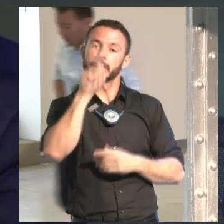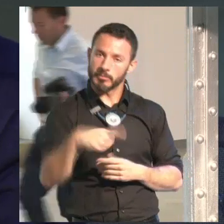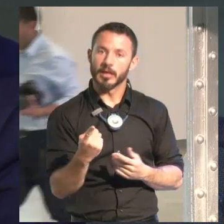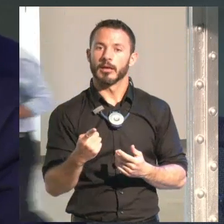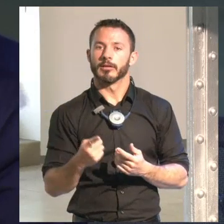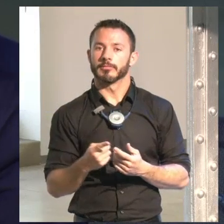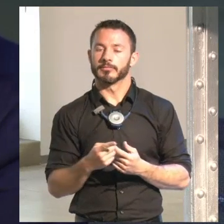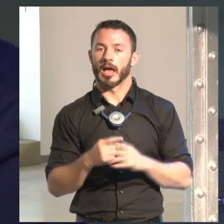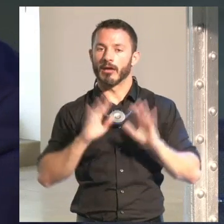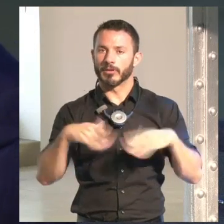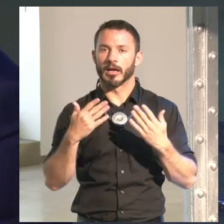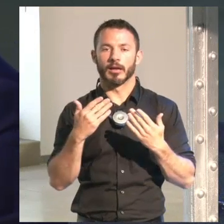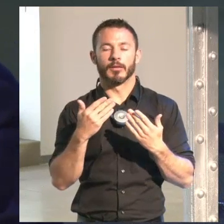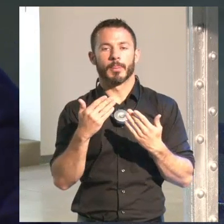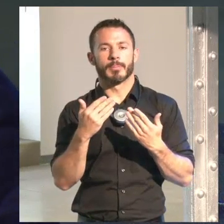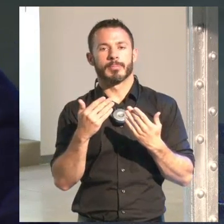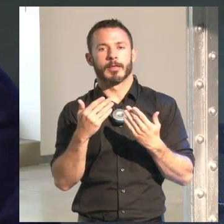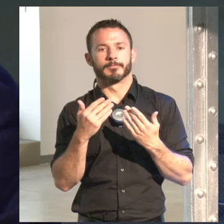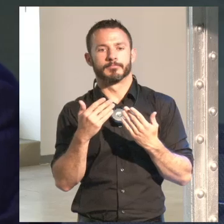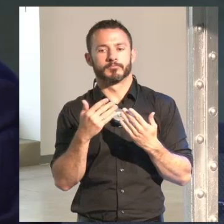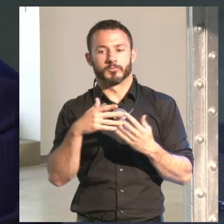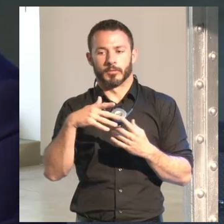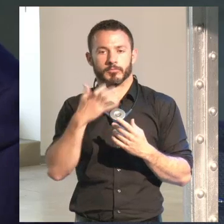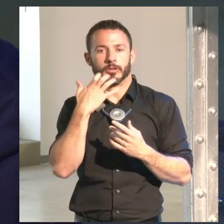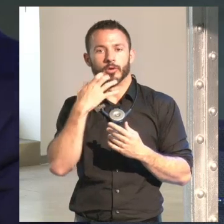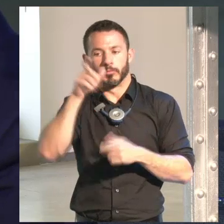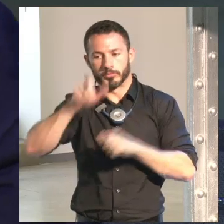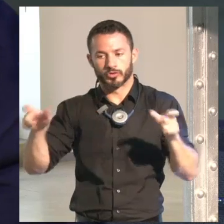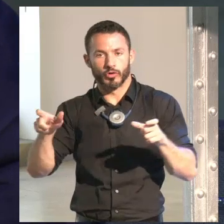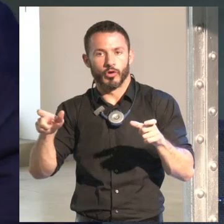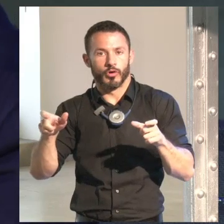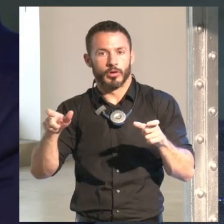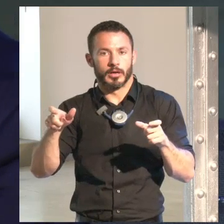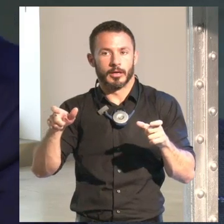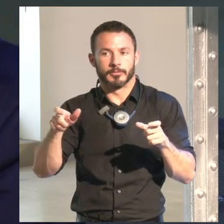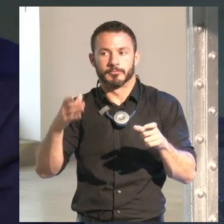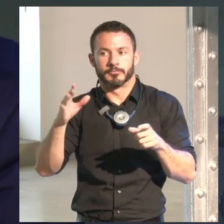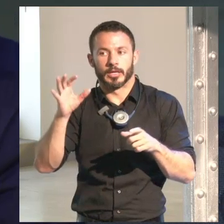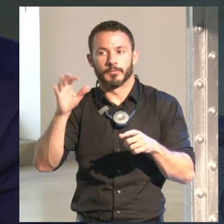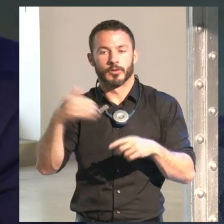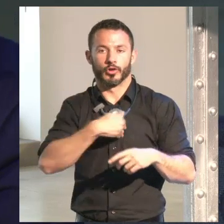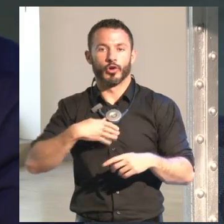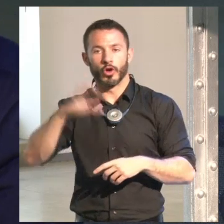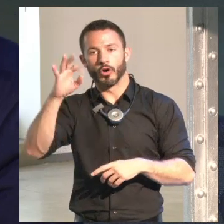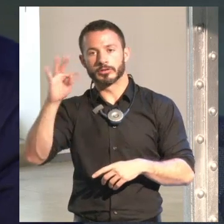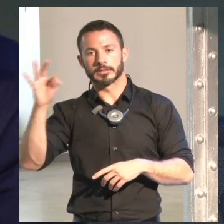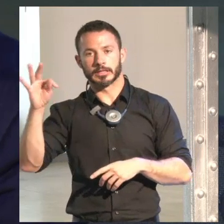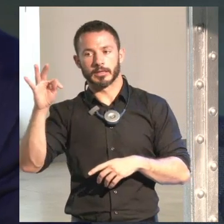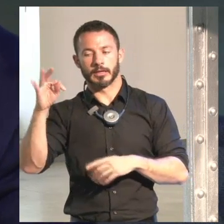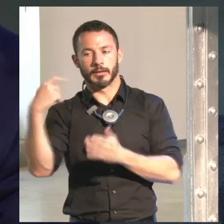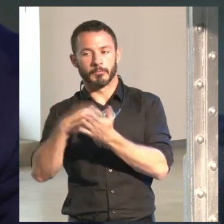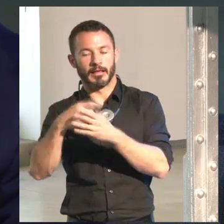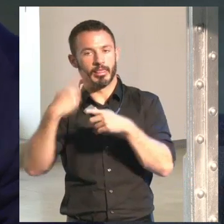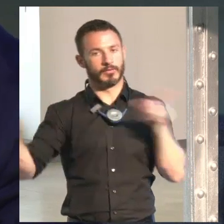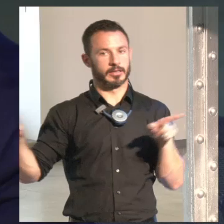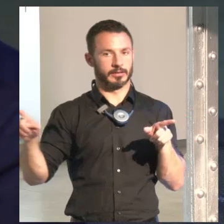algo bastante distinto a lo que un contribuyente que estuviera jugando en el otro lado, como OTT, tendría que pagar, ¿no? Luego